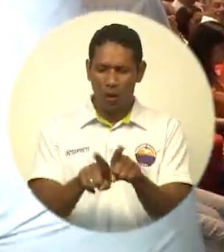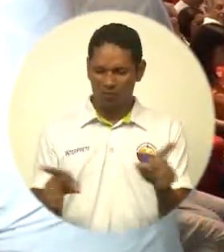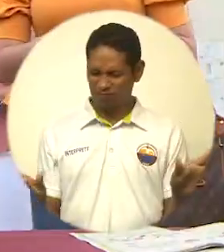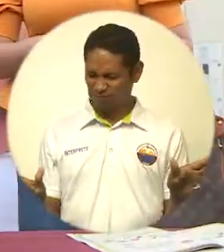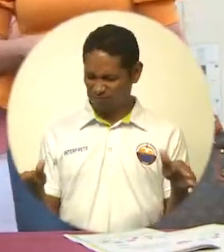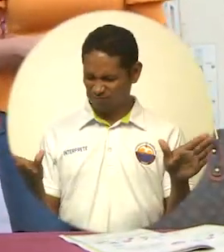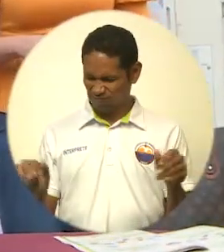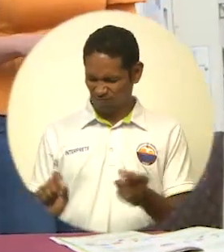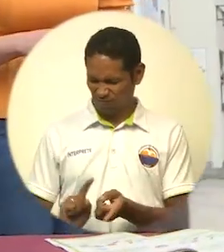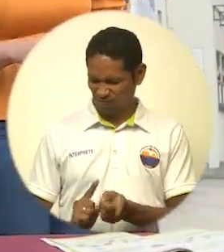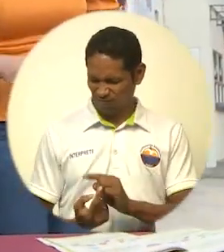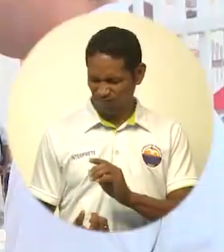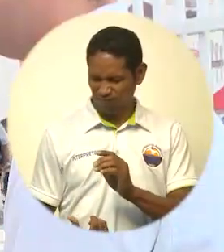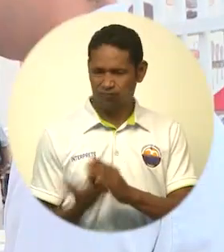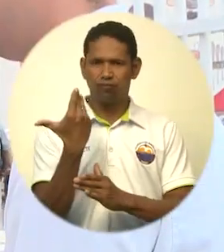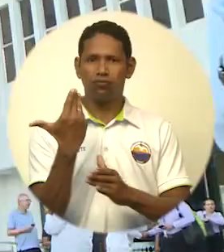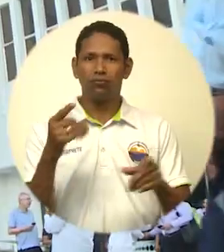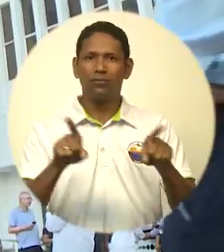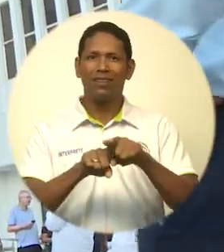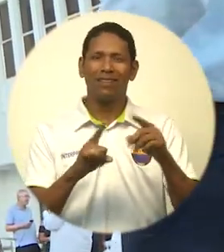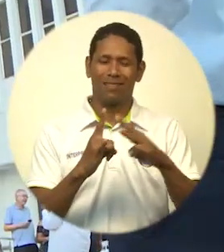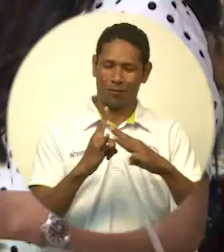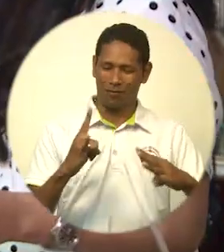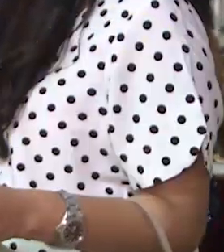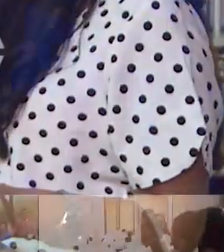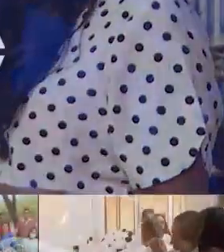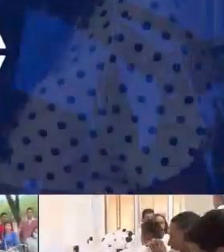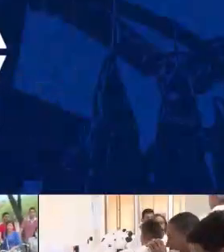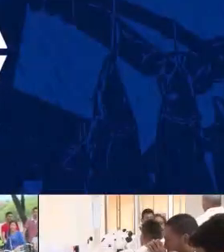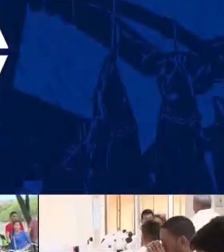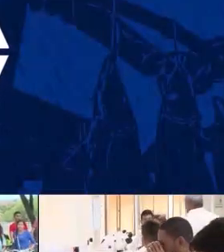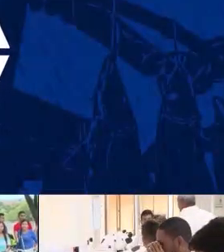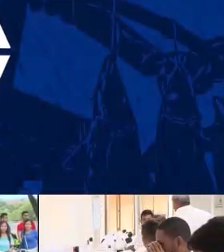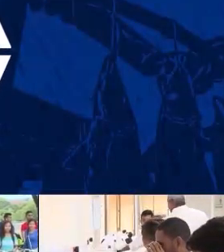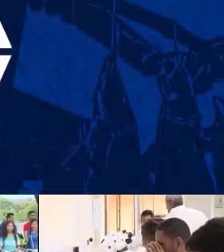La educación renace como el Fénix gracias a Unimagdalena.